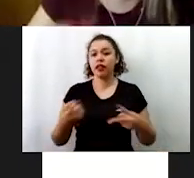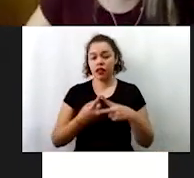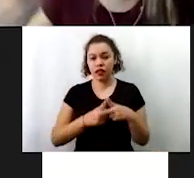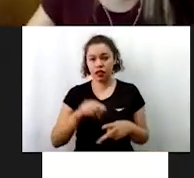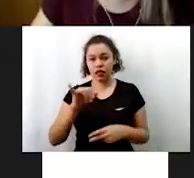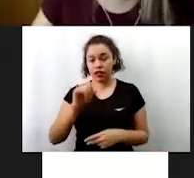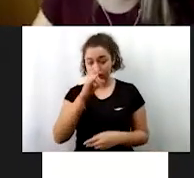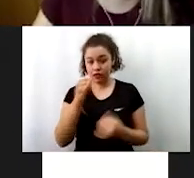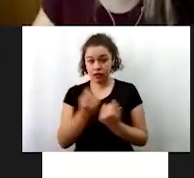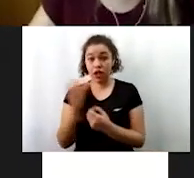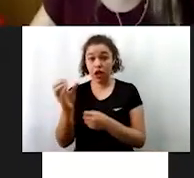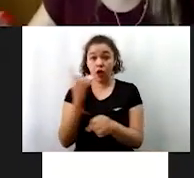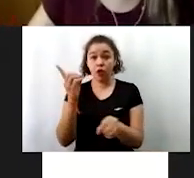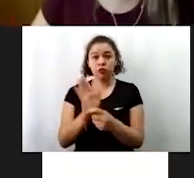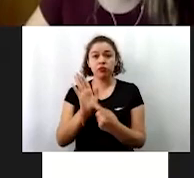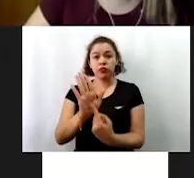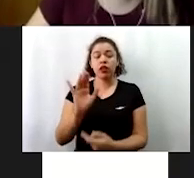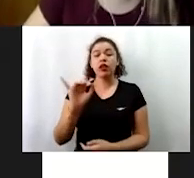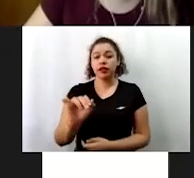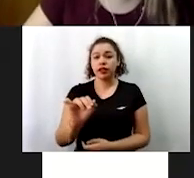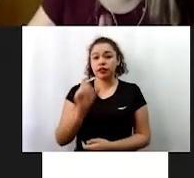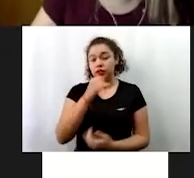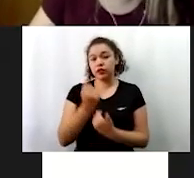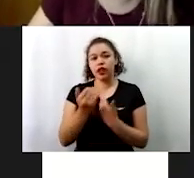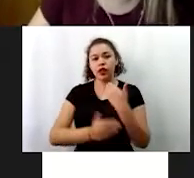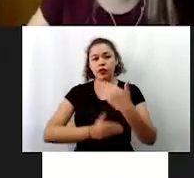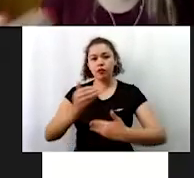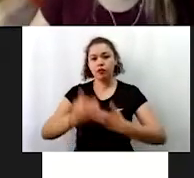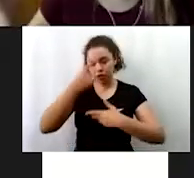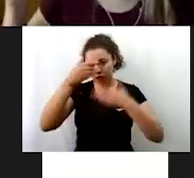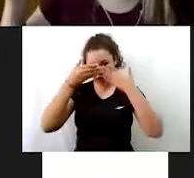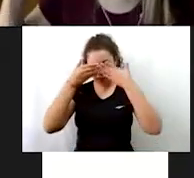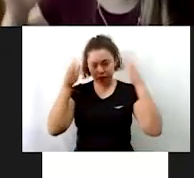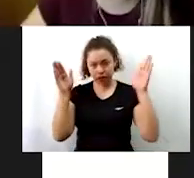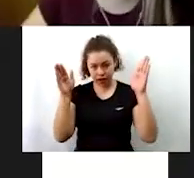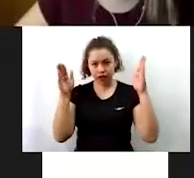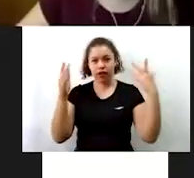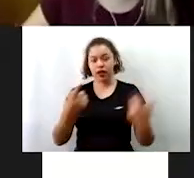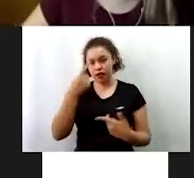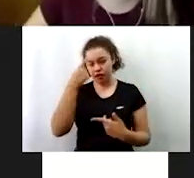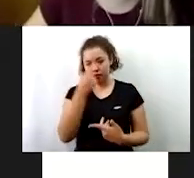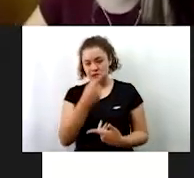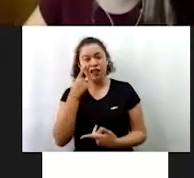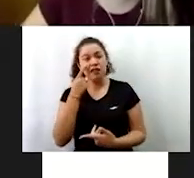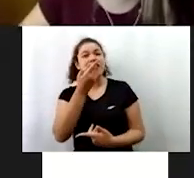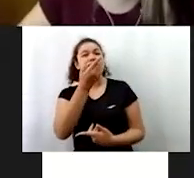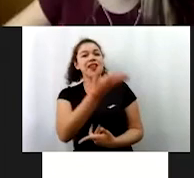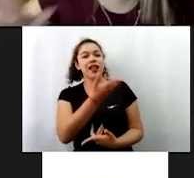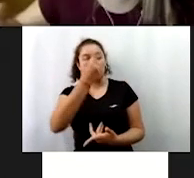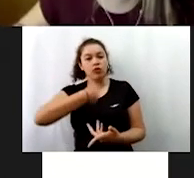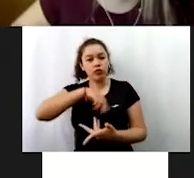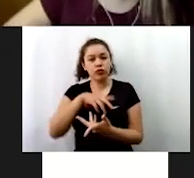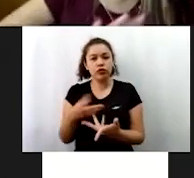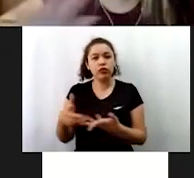sí mostrarles las oportunidades, pero también hacer un proceso de concientización, de aterrizaje de dónde estamos parados en todos